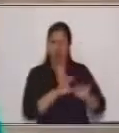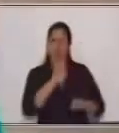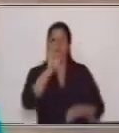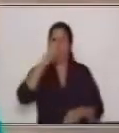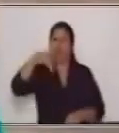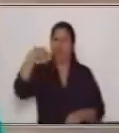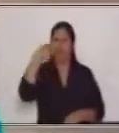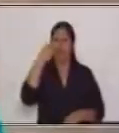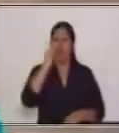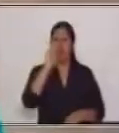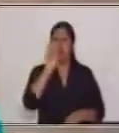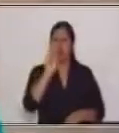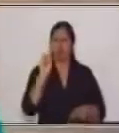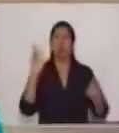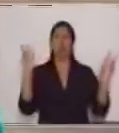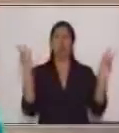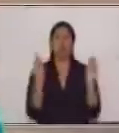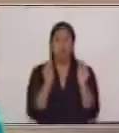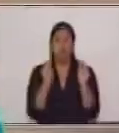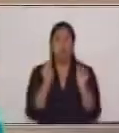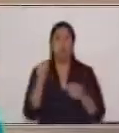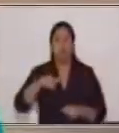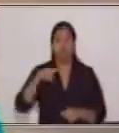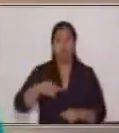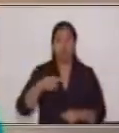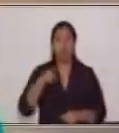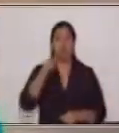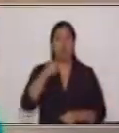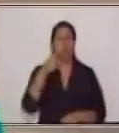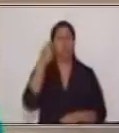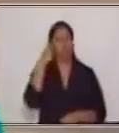una idea de cuáles son